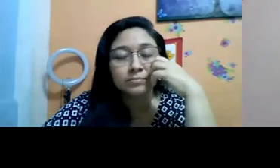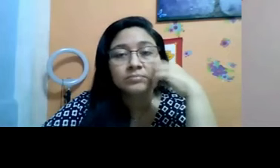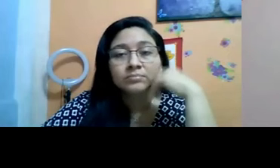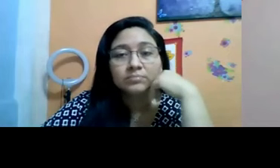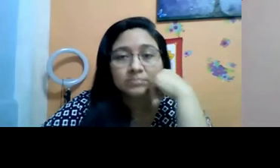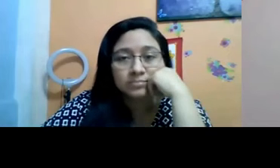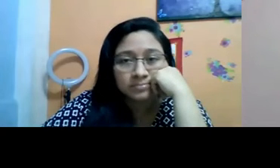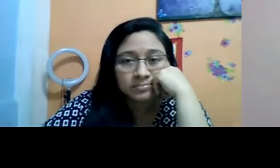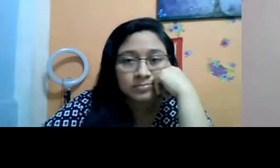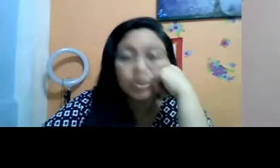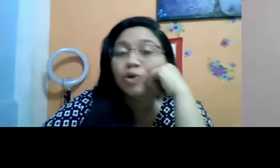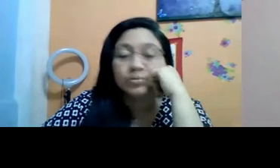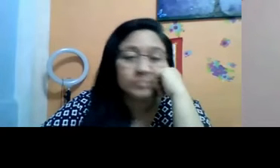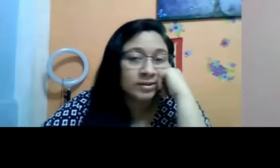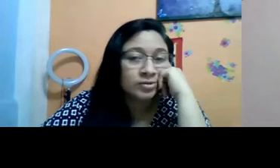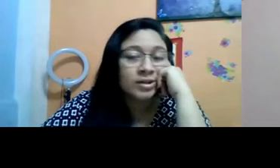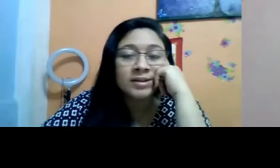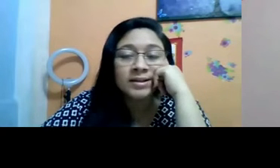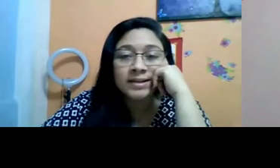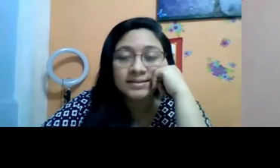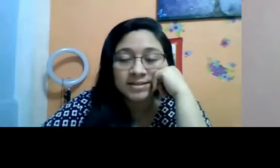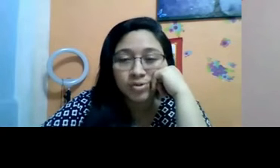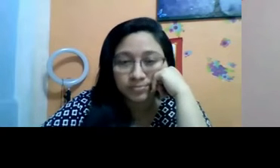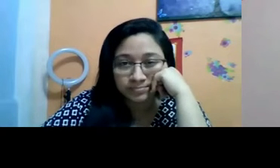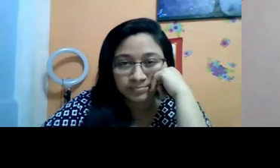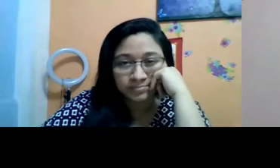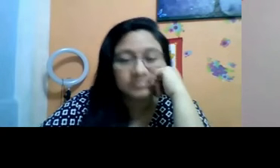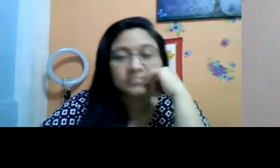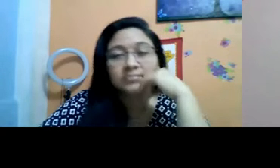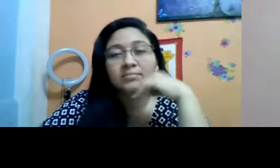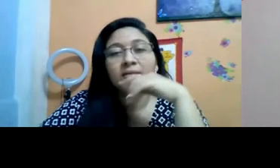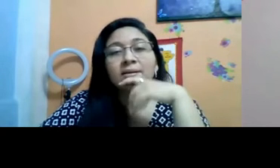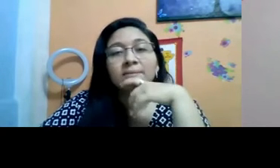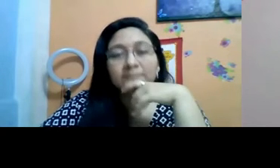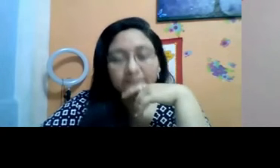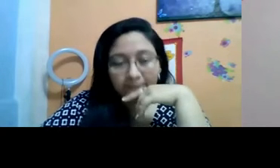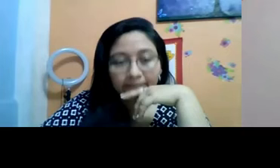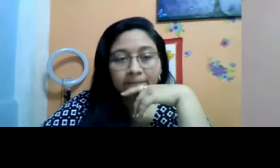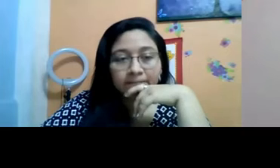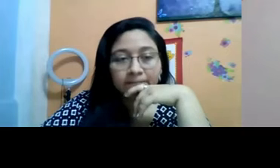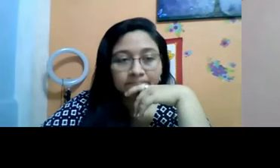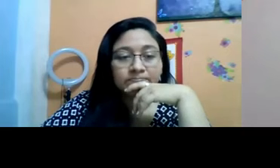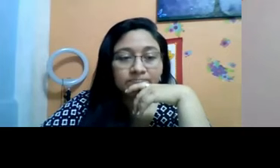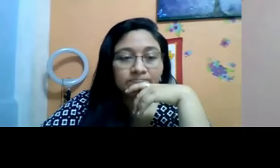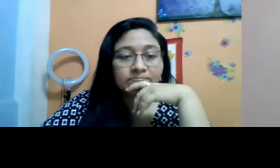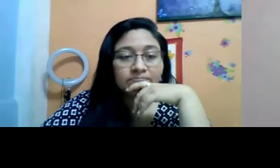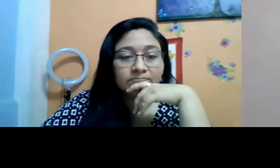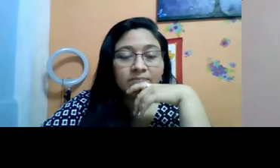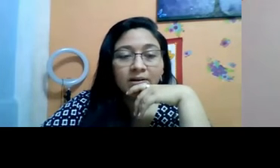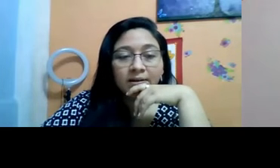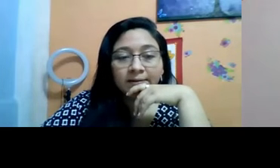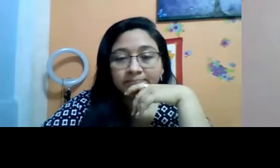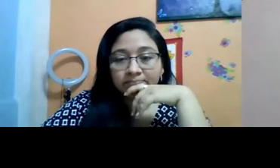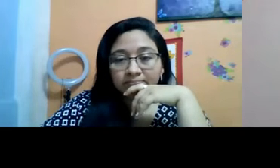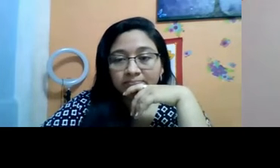Eso no es en aviso, ¿no? No. Eso ya edita en sección. Okidoki. Muchísimas gracias.